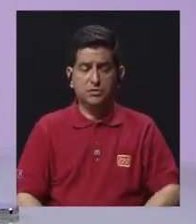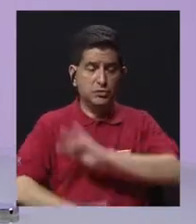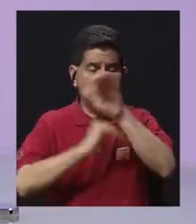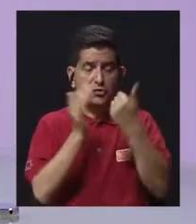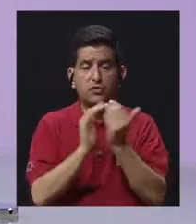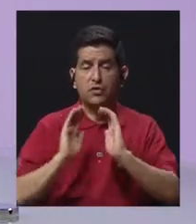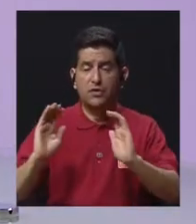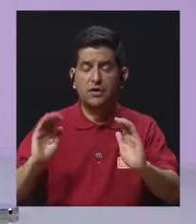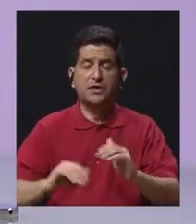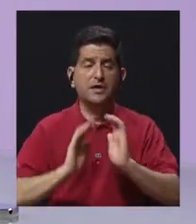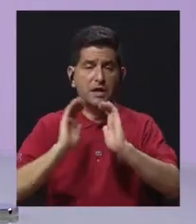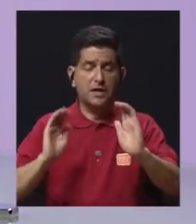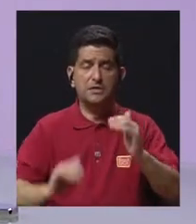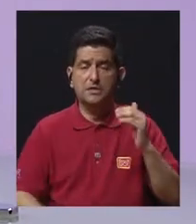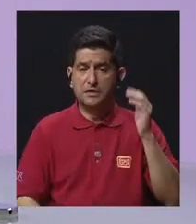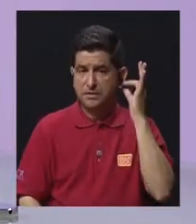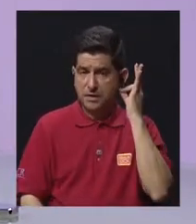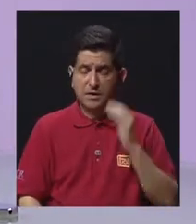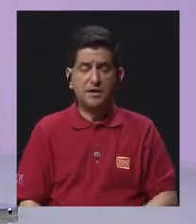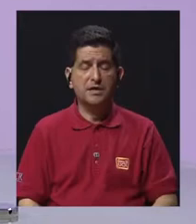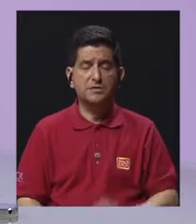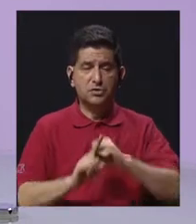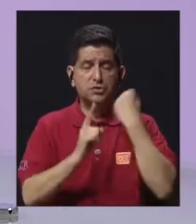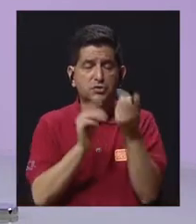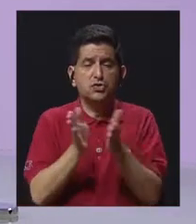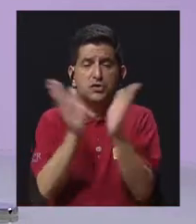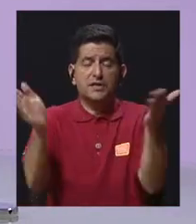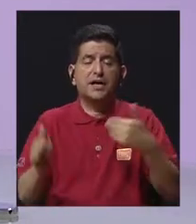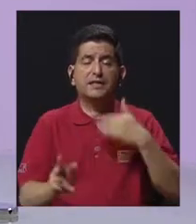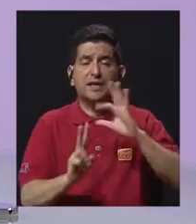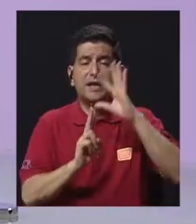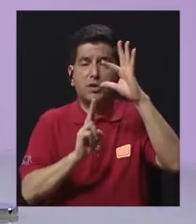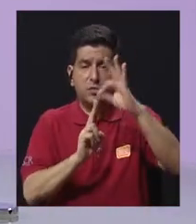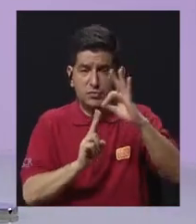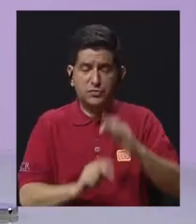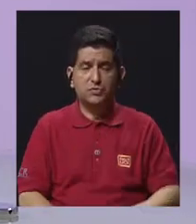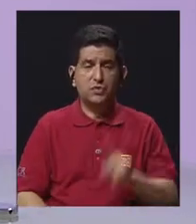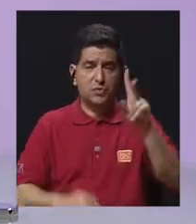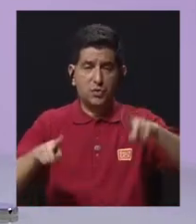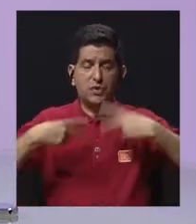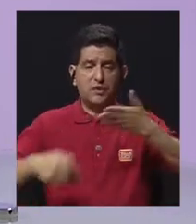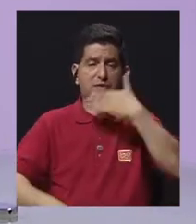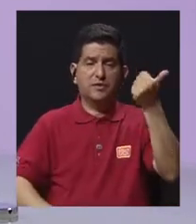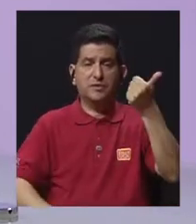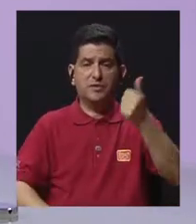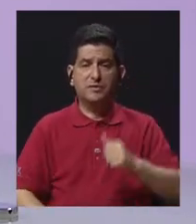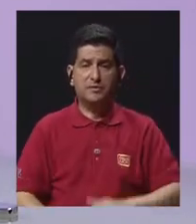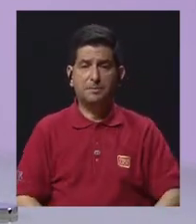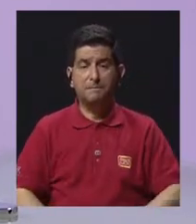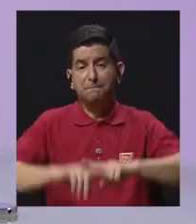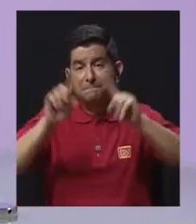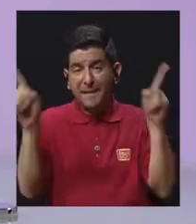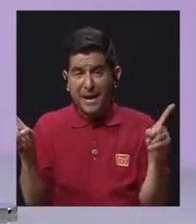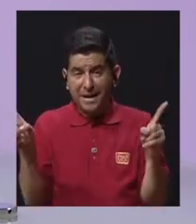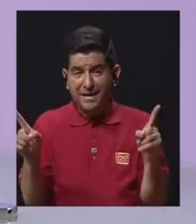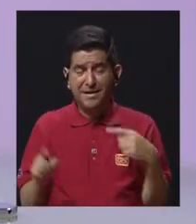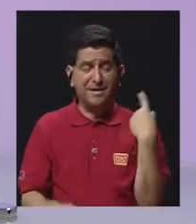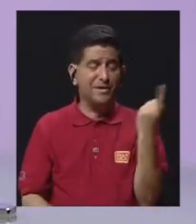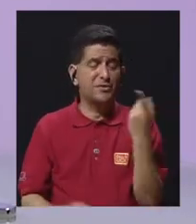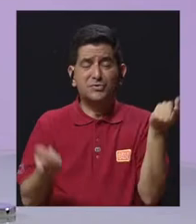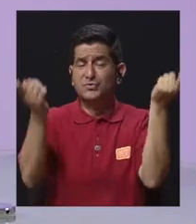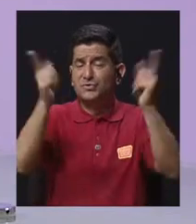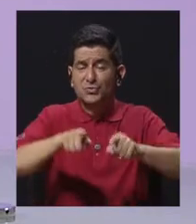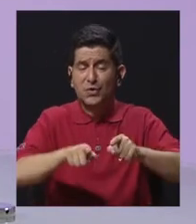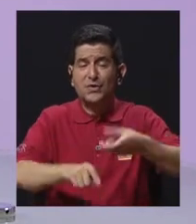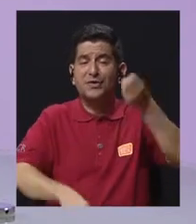las niñas y niños y toda la sociedad en general podamos tener oportunidades de una vida mejor. Pero esto solo puede suceder